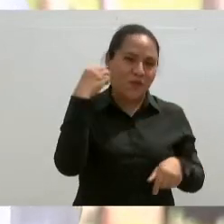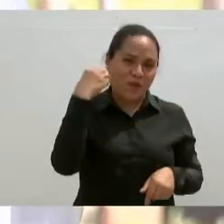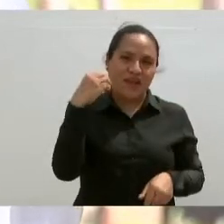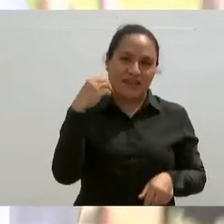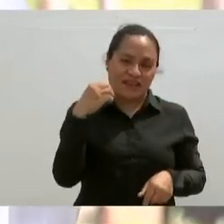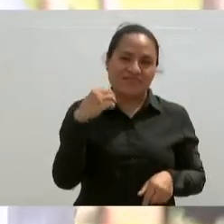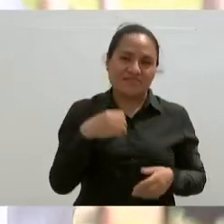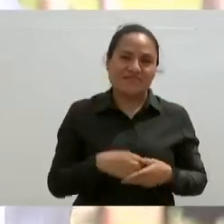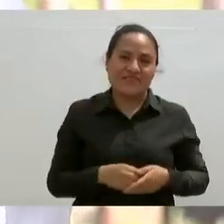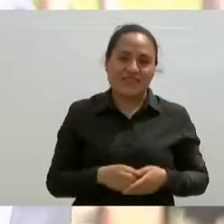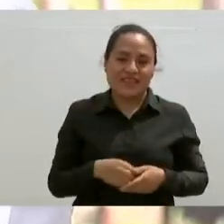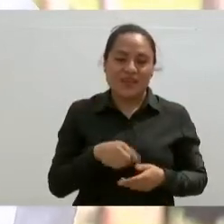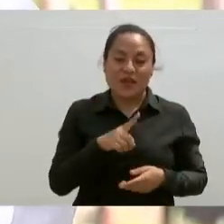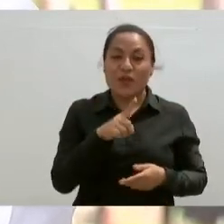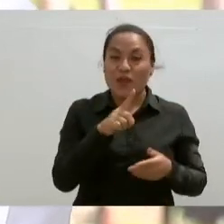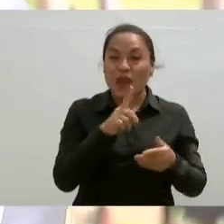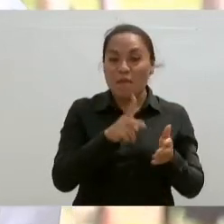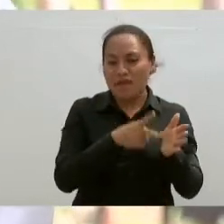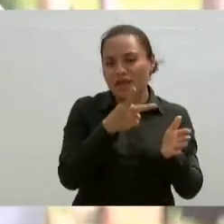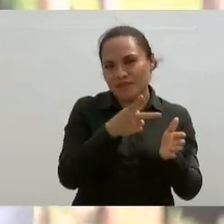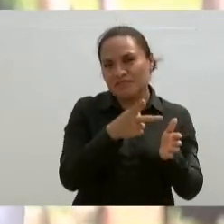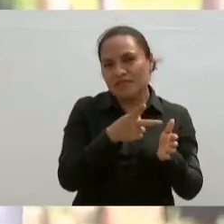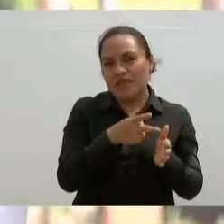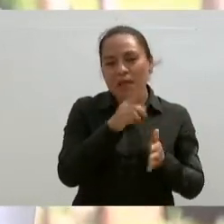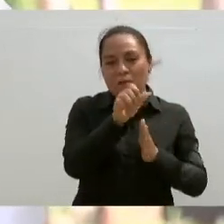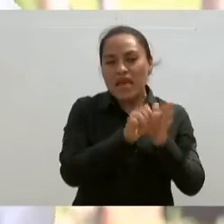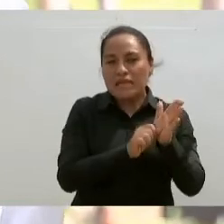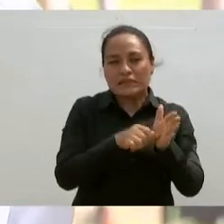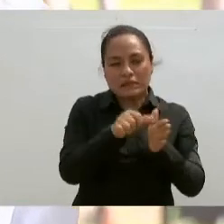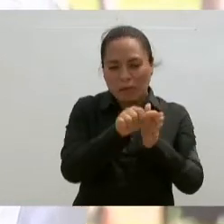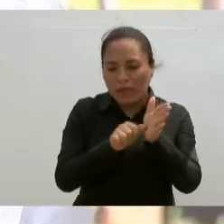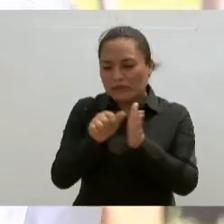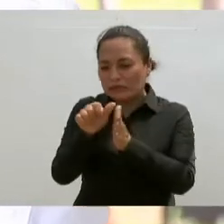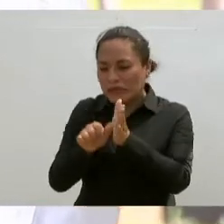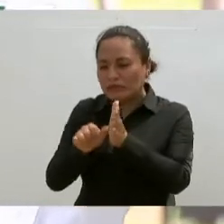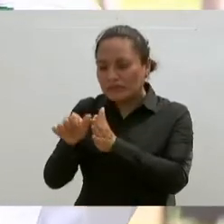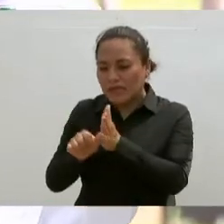Casi estoy una vez por mes.